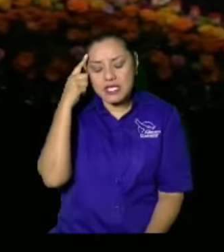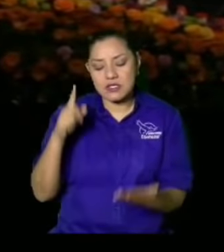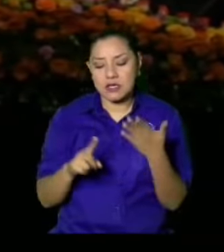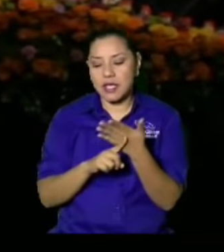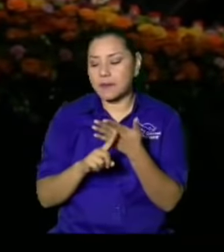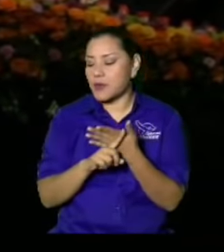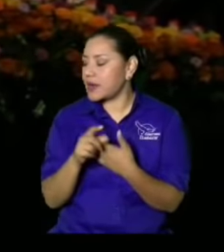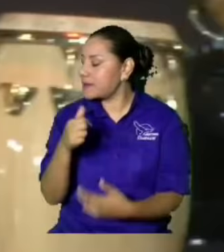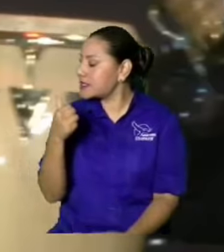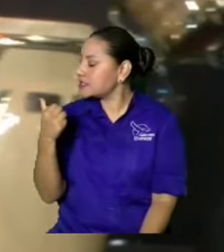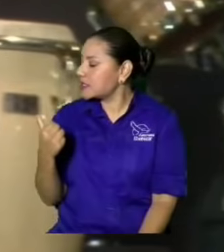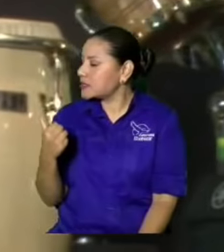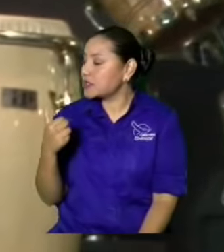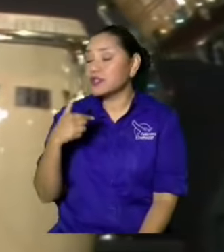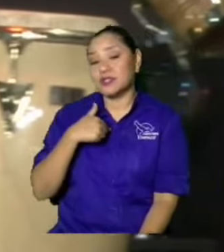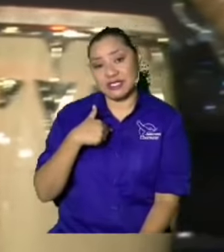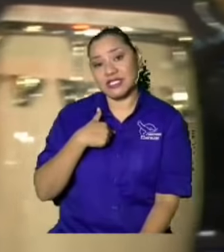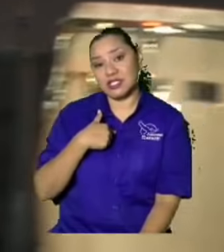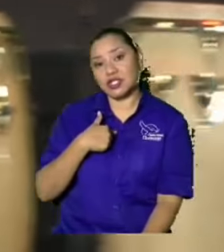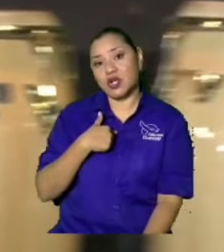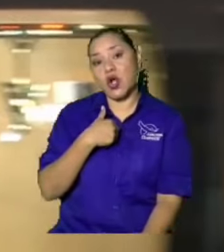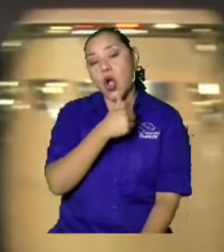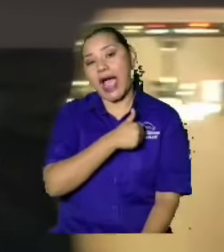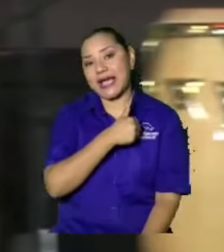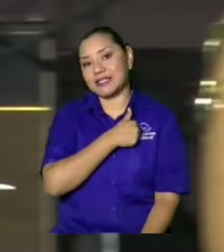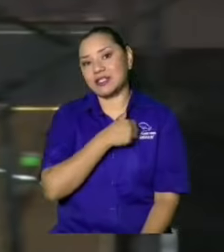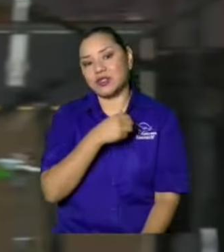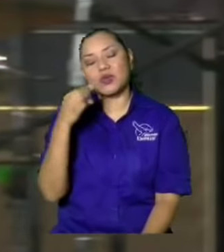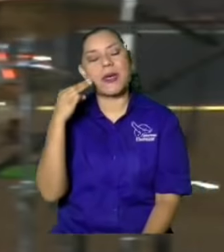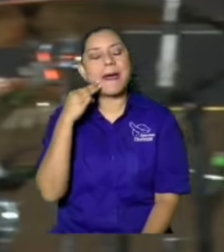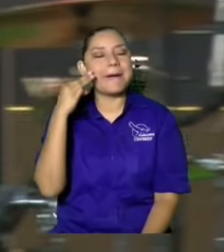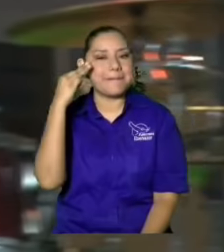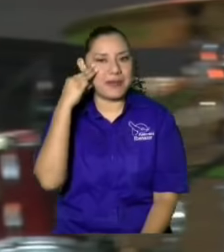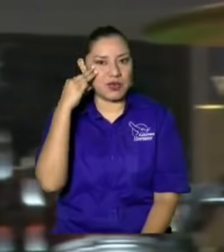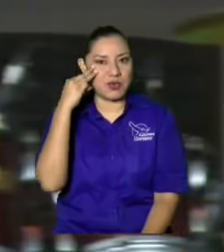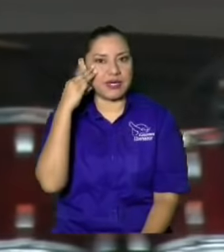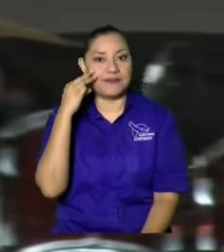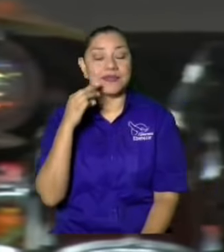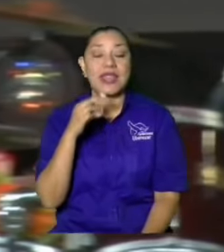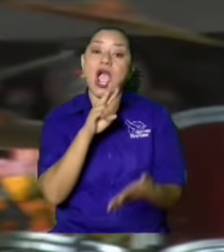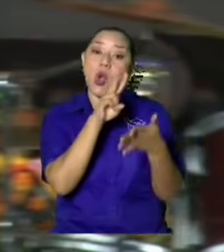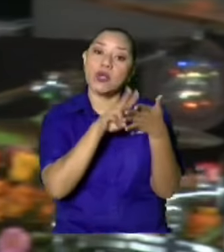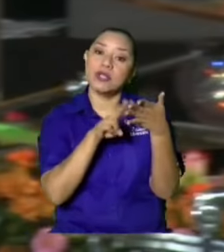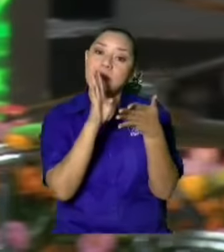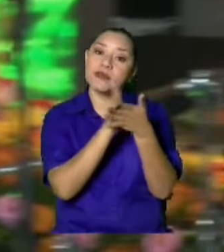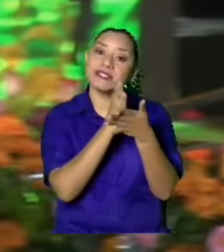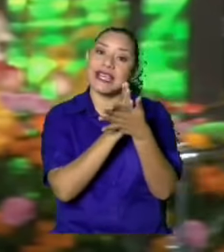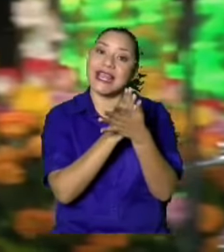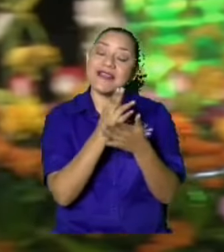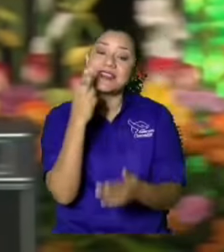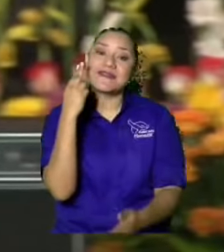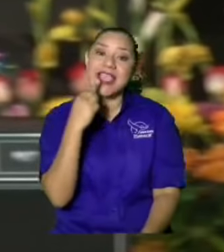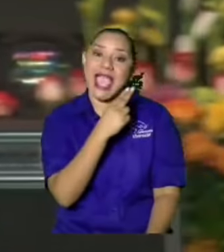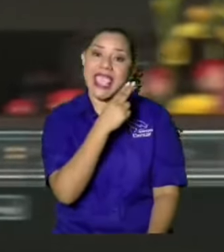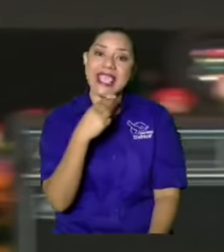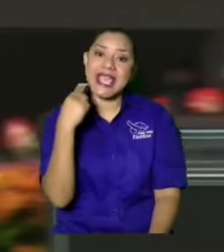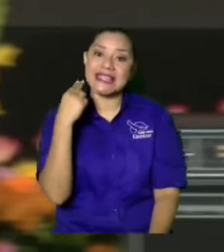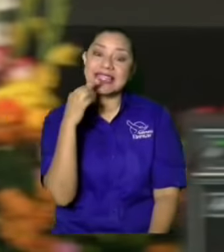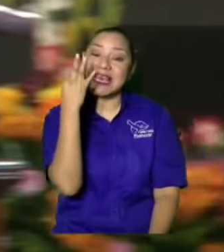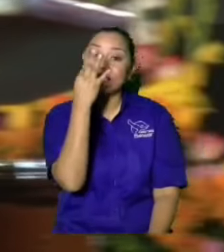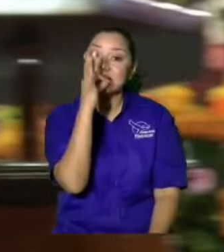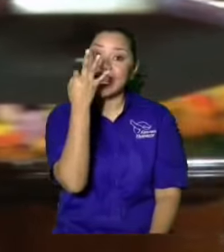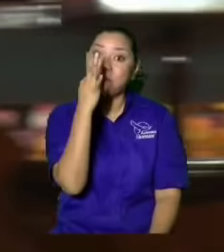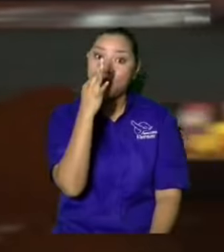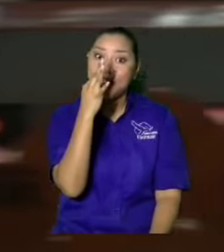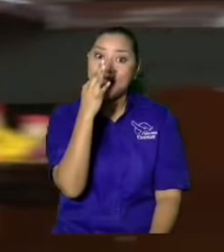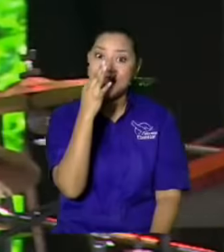Ya maduré. Por eso la iglesia de Cantar de los Cantares, ¿sabe qué le dice al amado? Salgamos